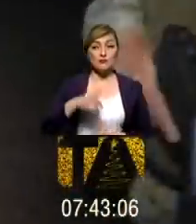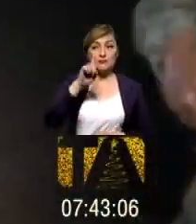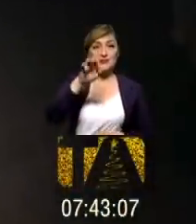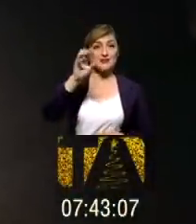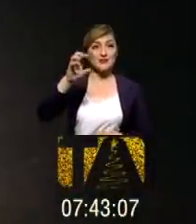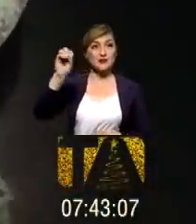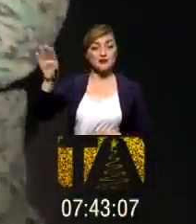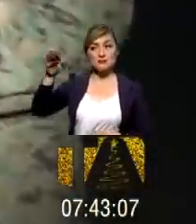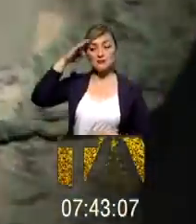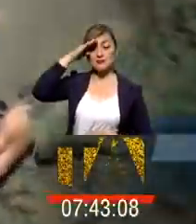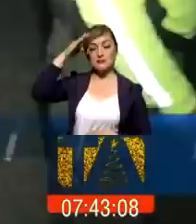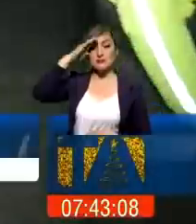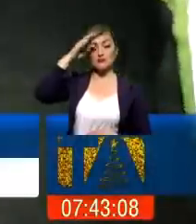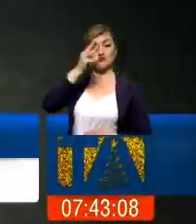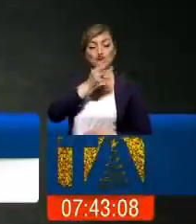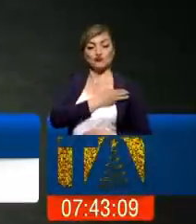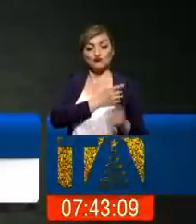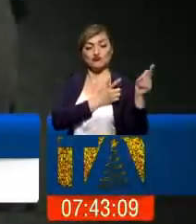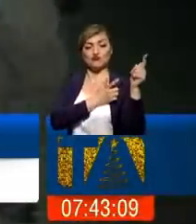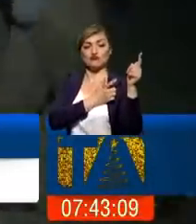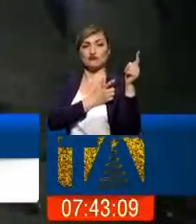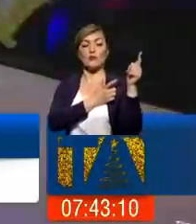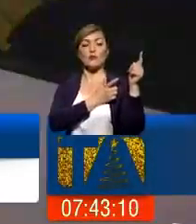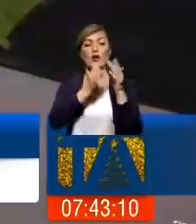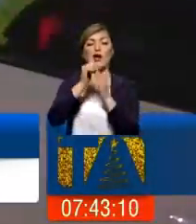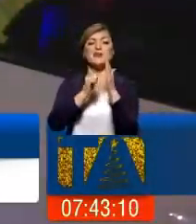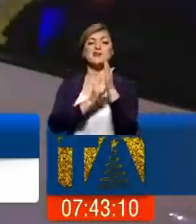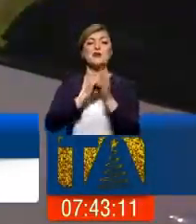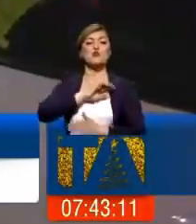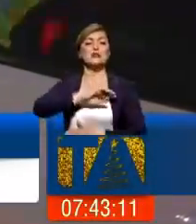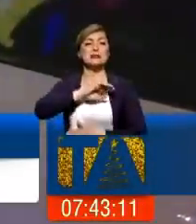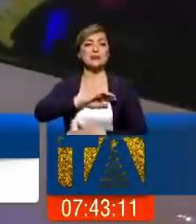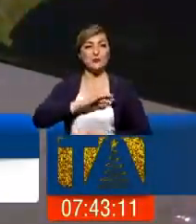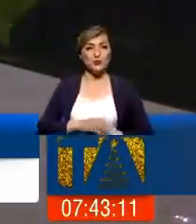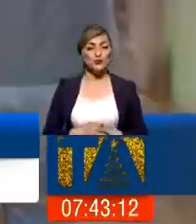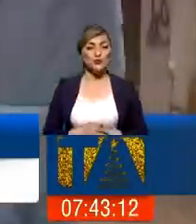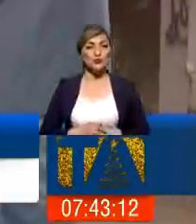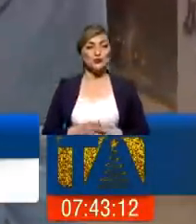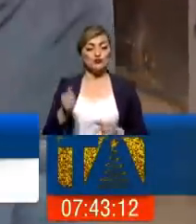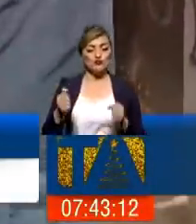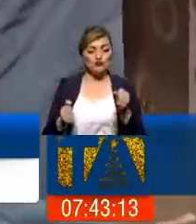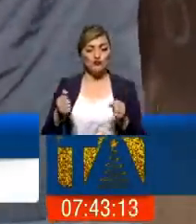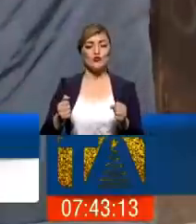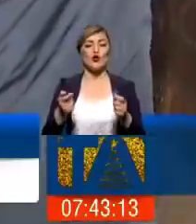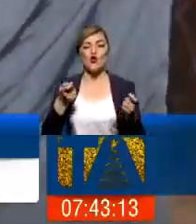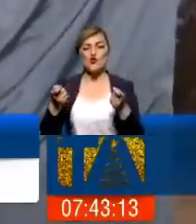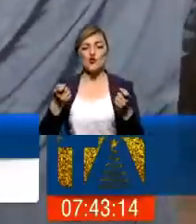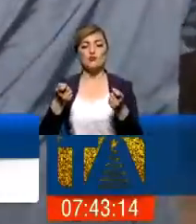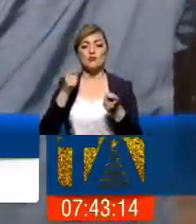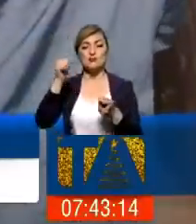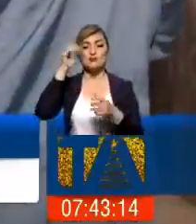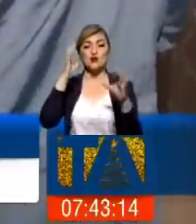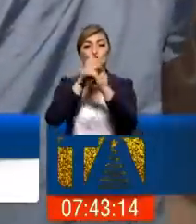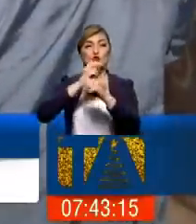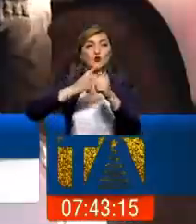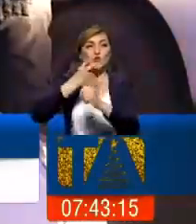1.500 efectivos entre Fuerzas Armadas, Policía Nacional, la Agencia Metropolitana de Tránsito y la Agencia de Control cumplieron anoche el